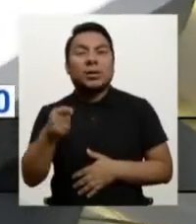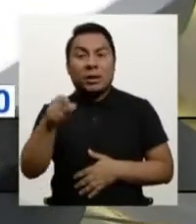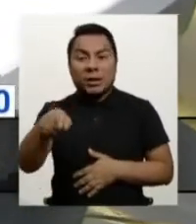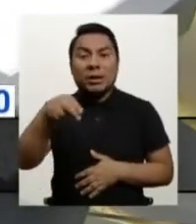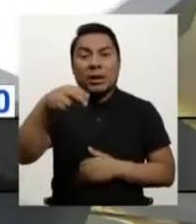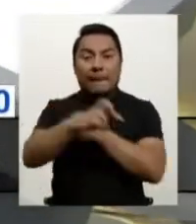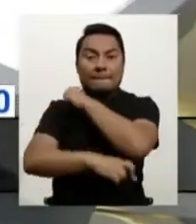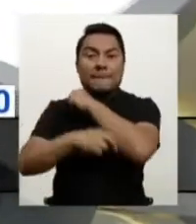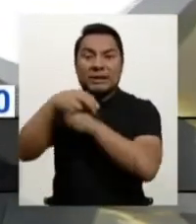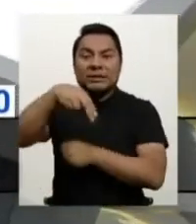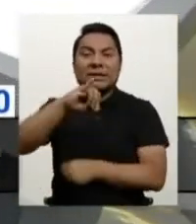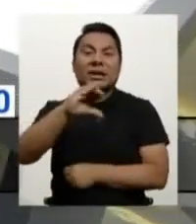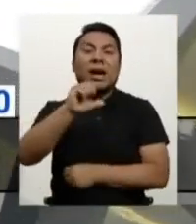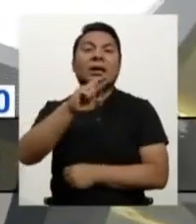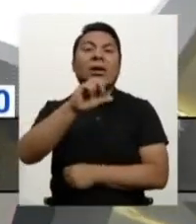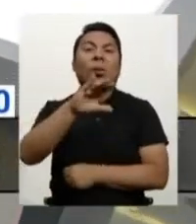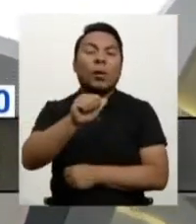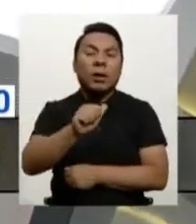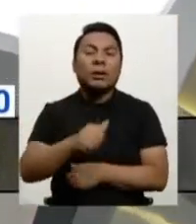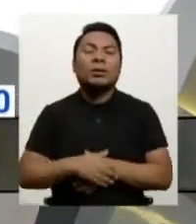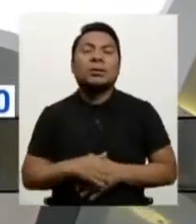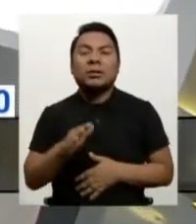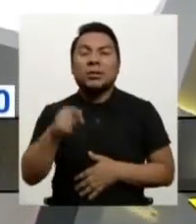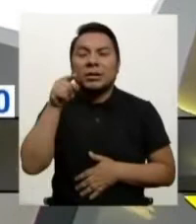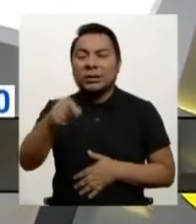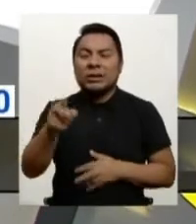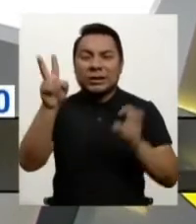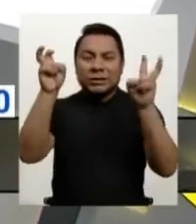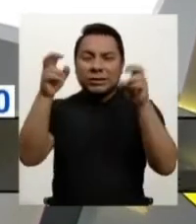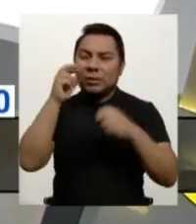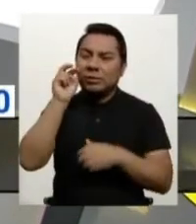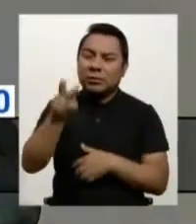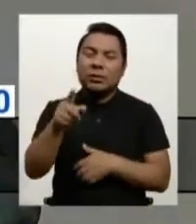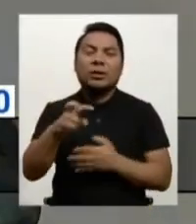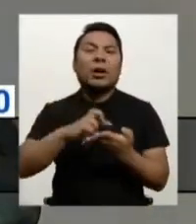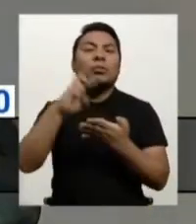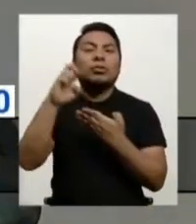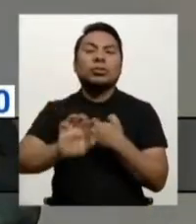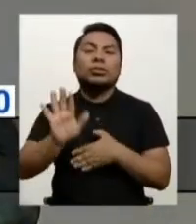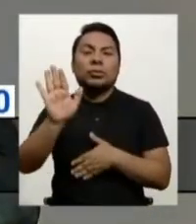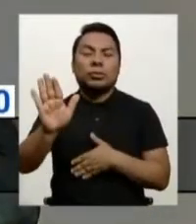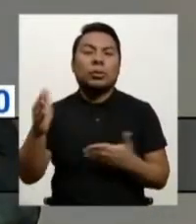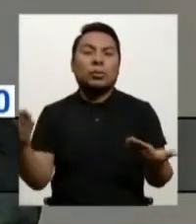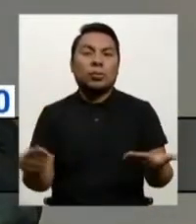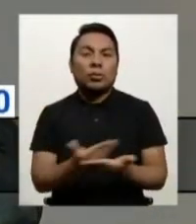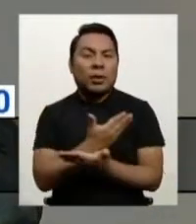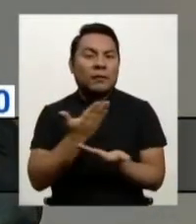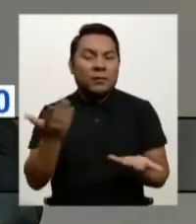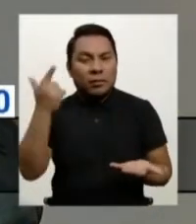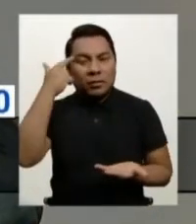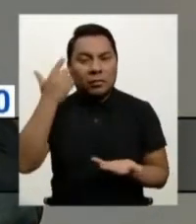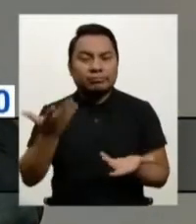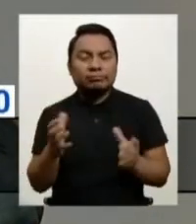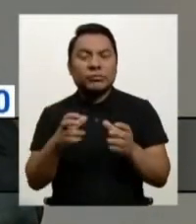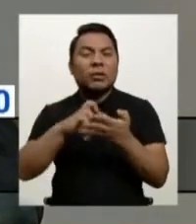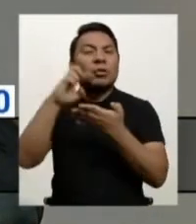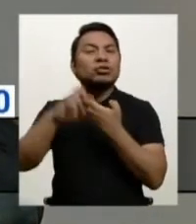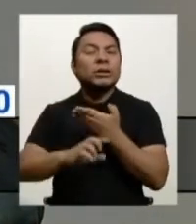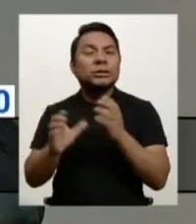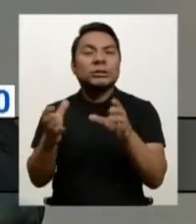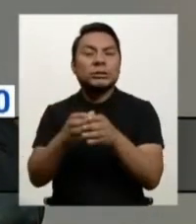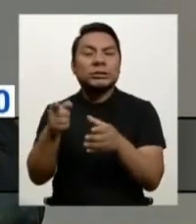Nicaragua está siendo señalada por este tema, por este proyecto de un nuevo canal, ¿no? Que en principio incluso